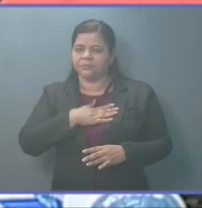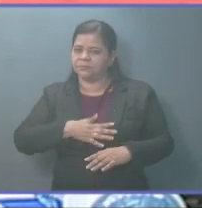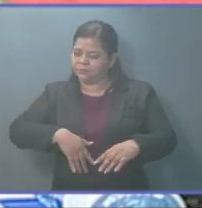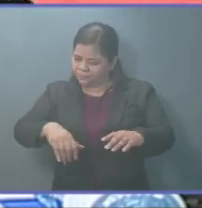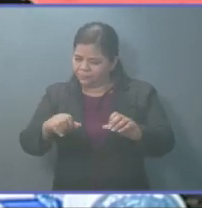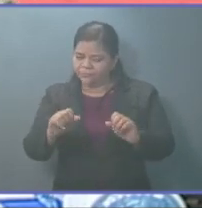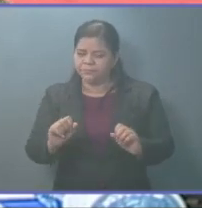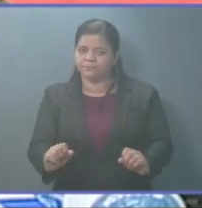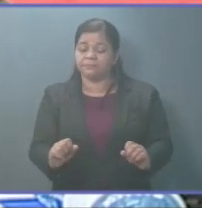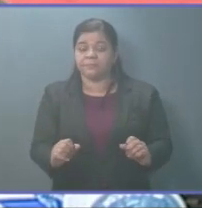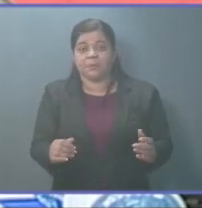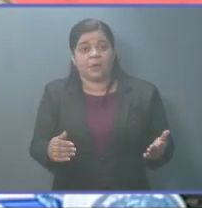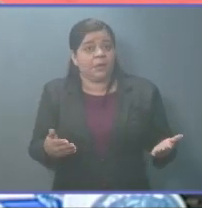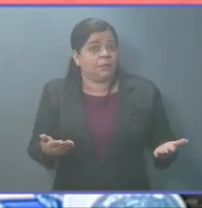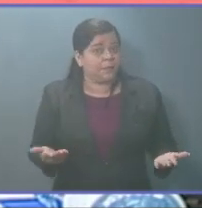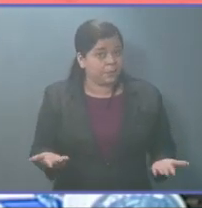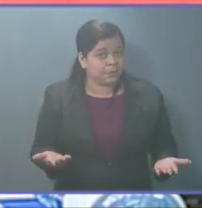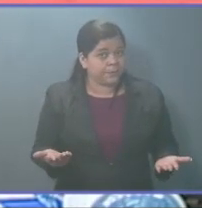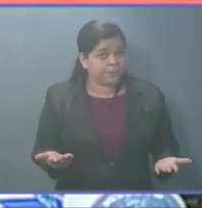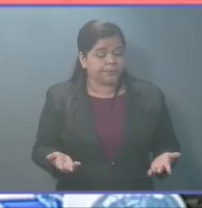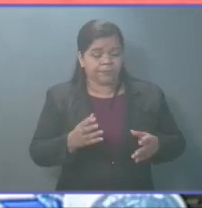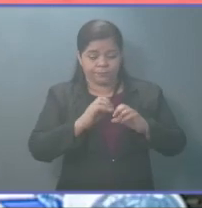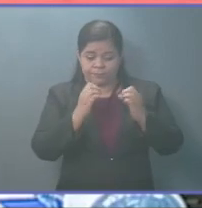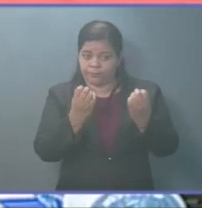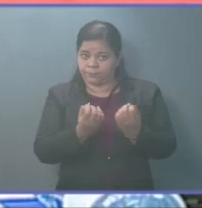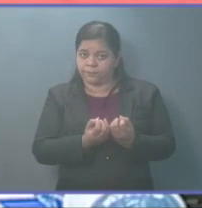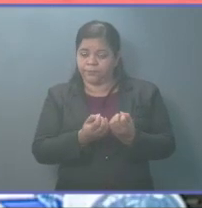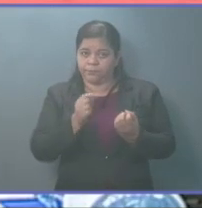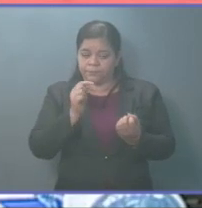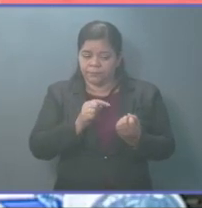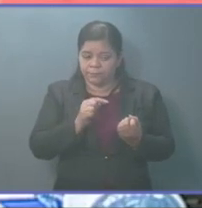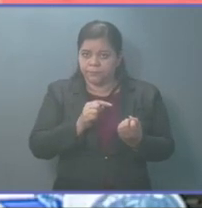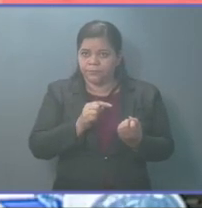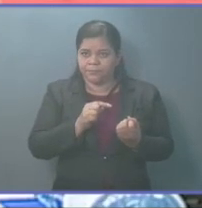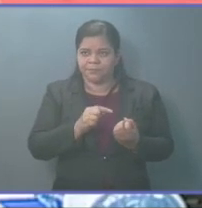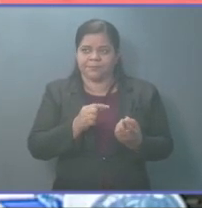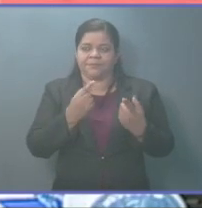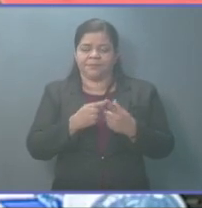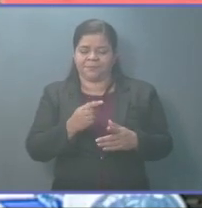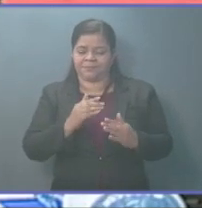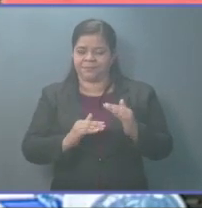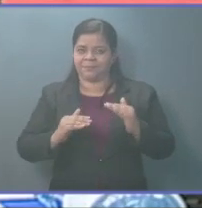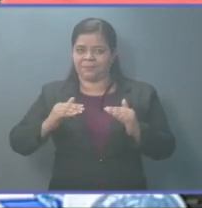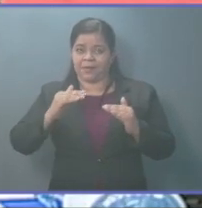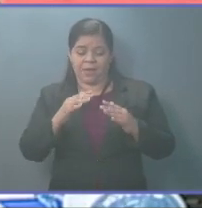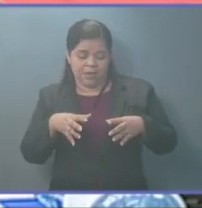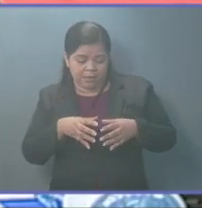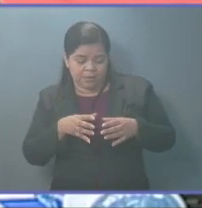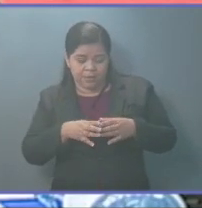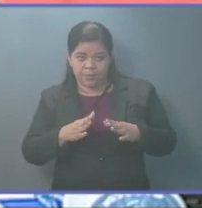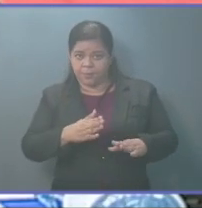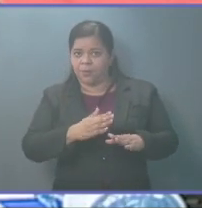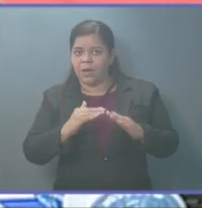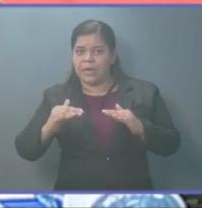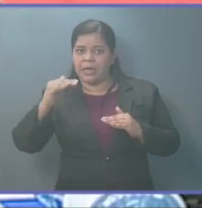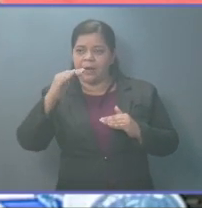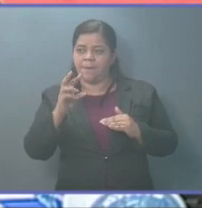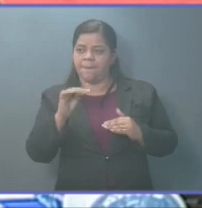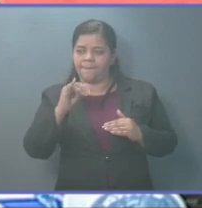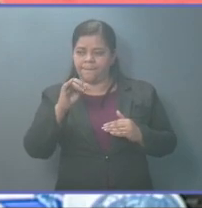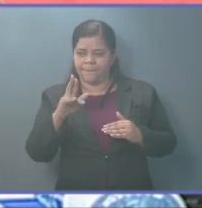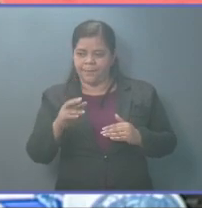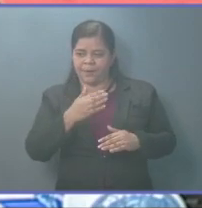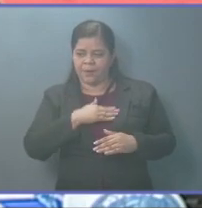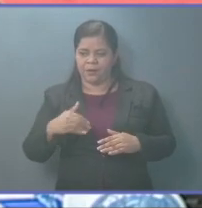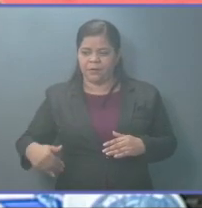capacidad. Entonces, la organización que adoptó el Estado Mayor Presidencial ese día obedece